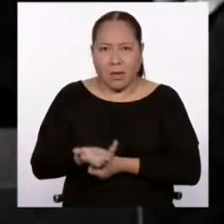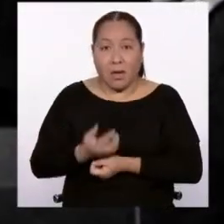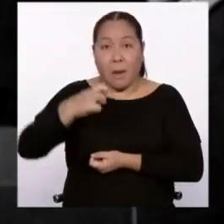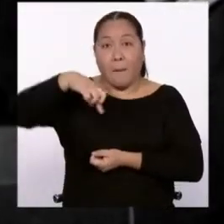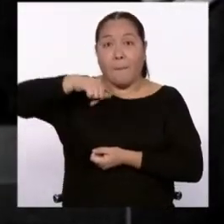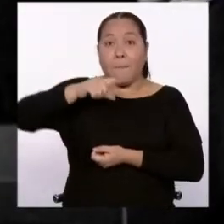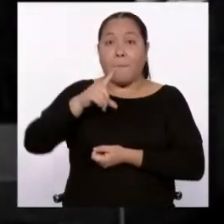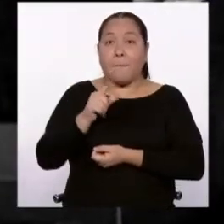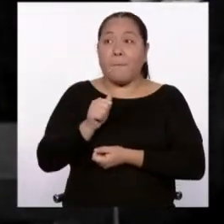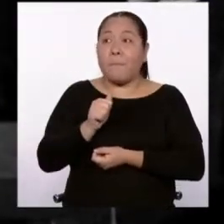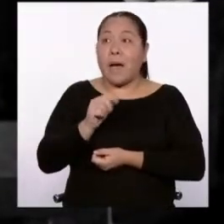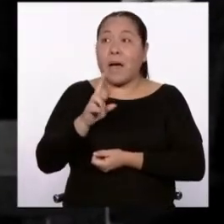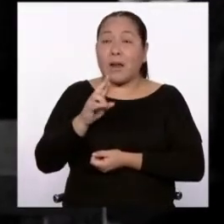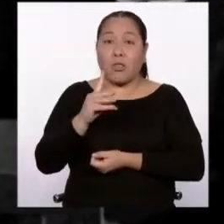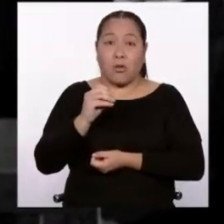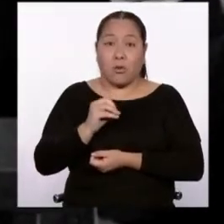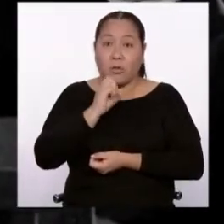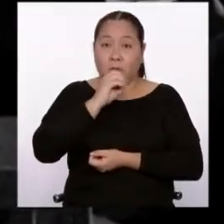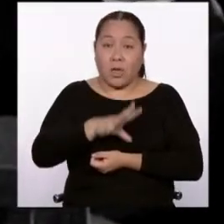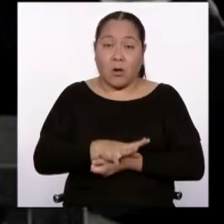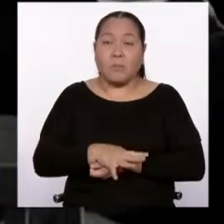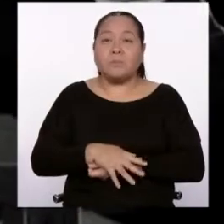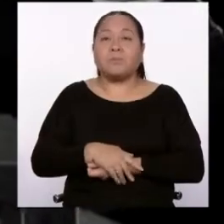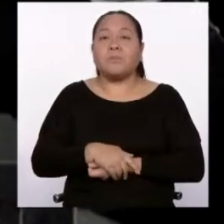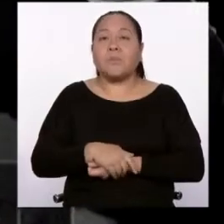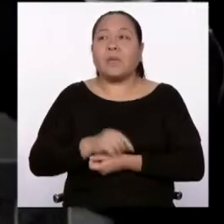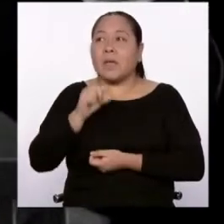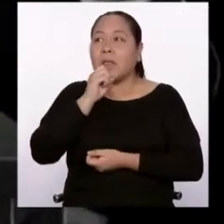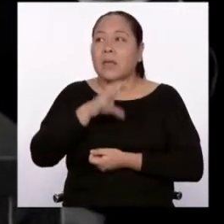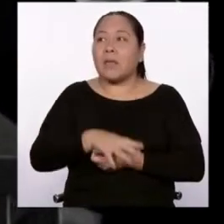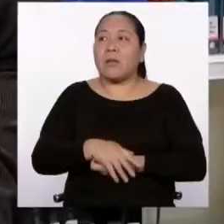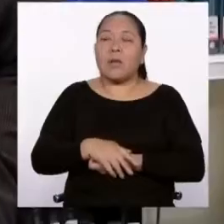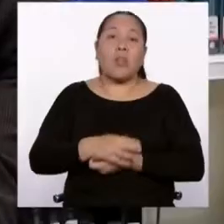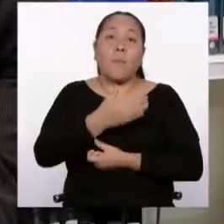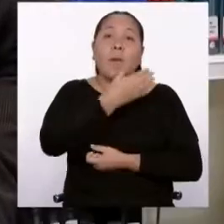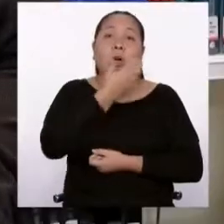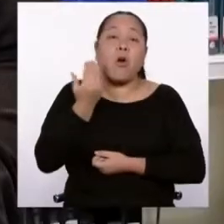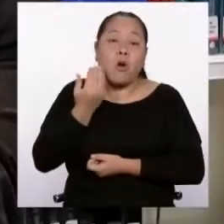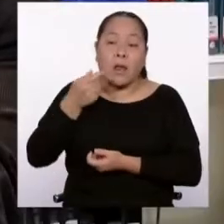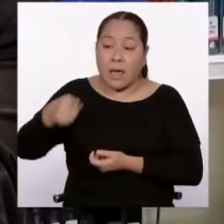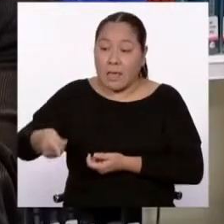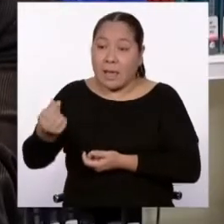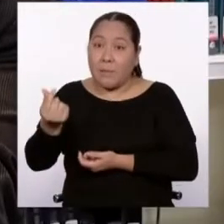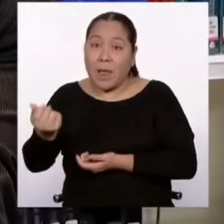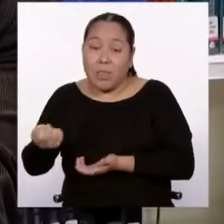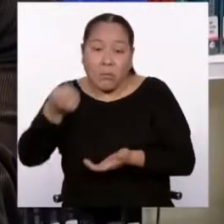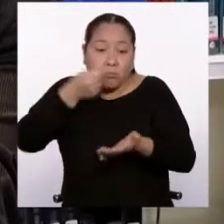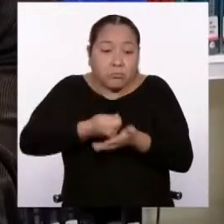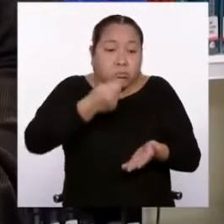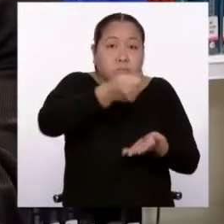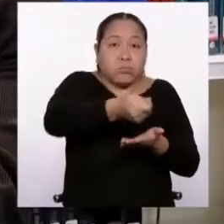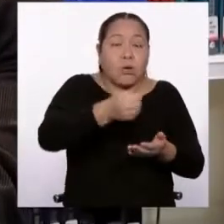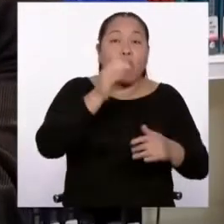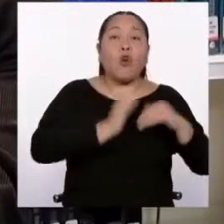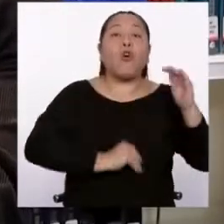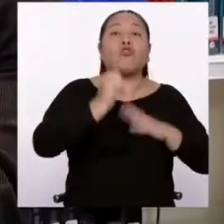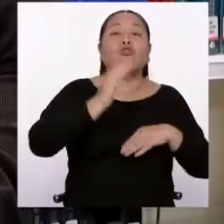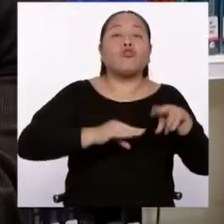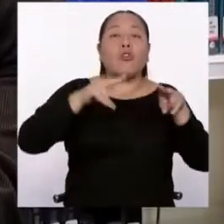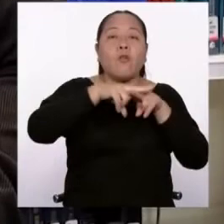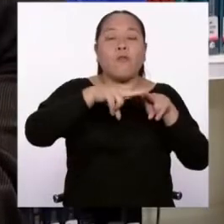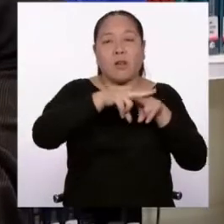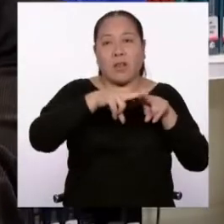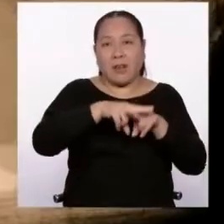con otros dirigentes de la época, pensaron que lo más sensato era invertirlo en ferrocarriles. Esta fue la gran apuesta de